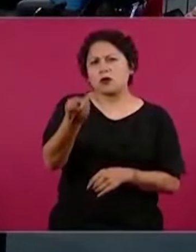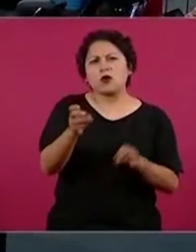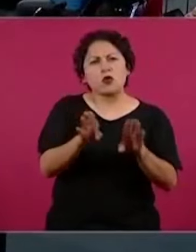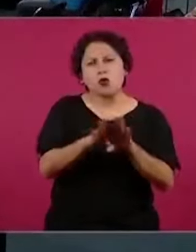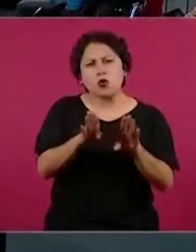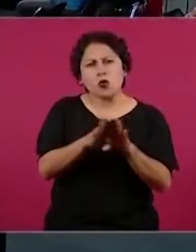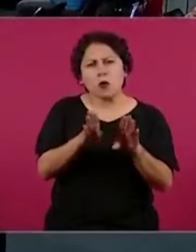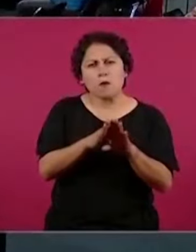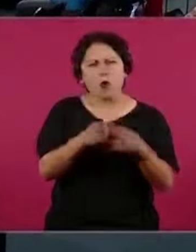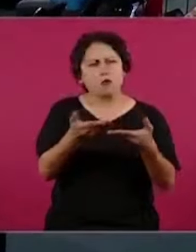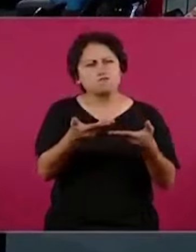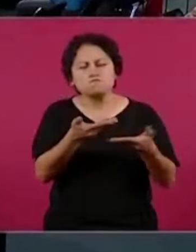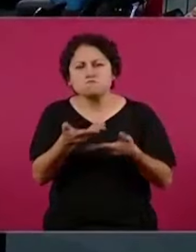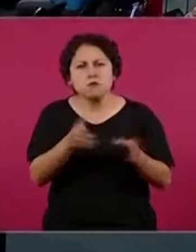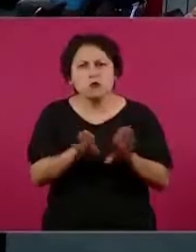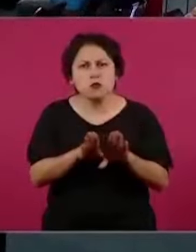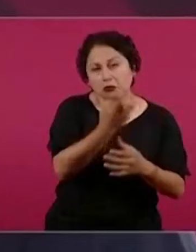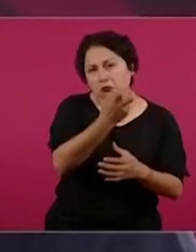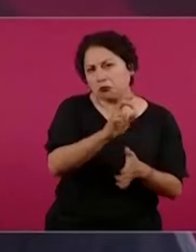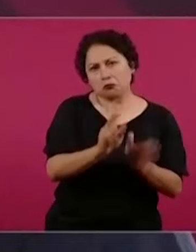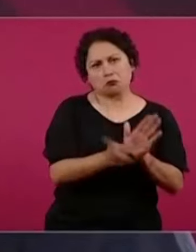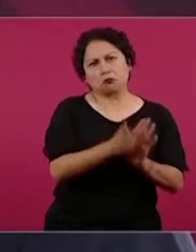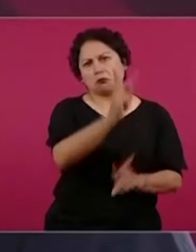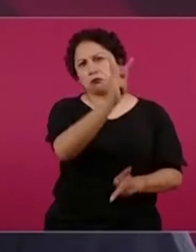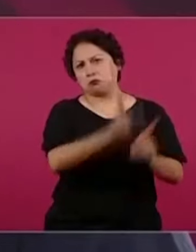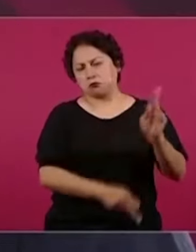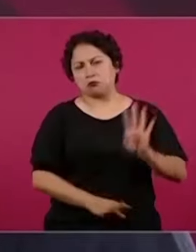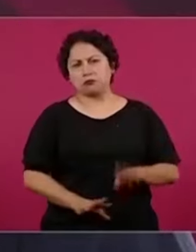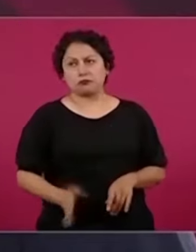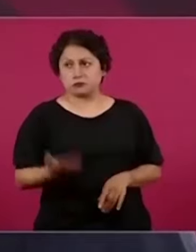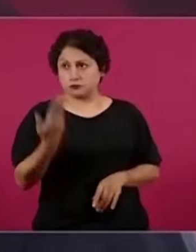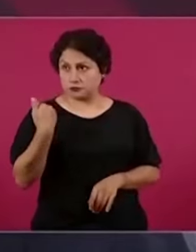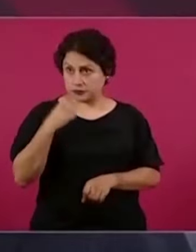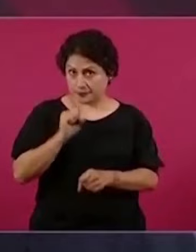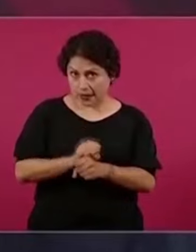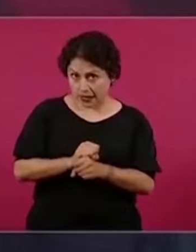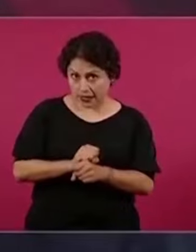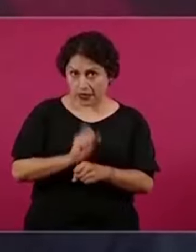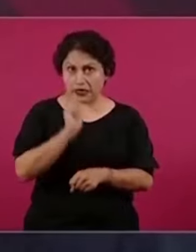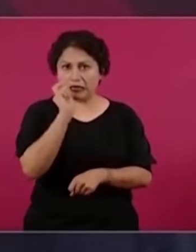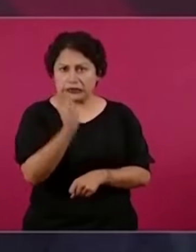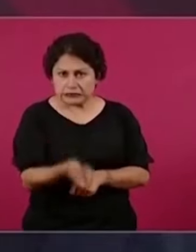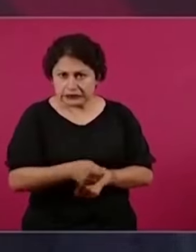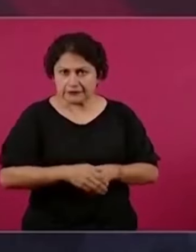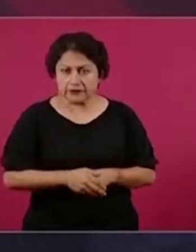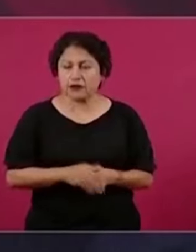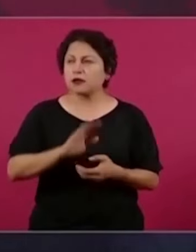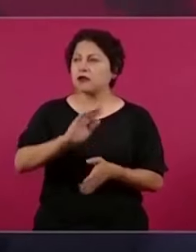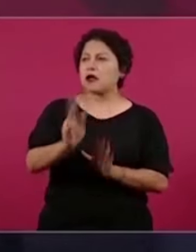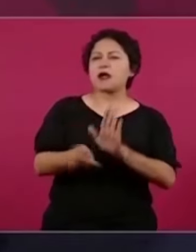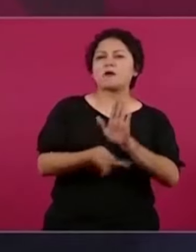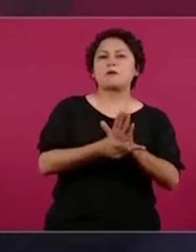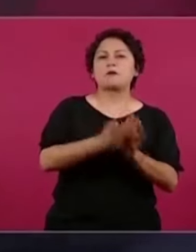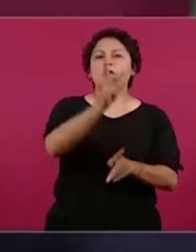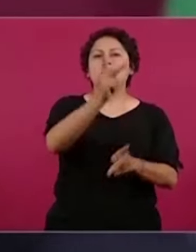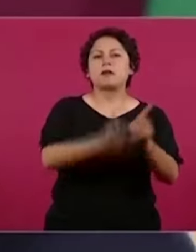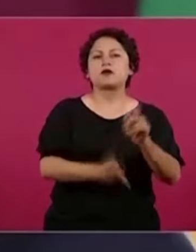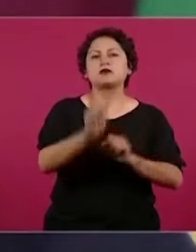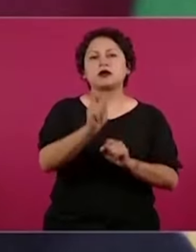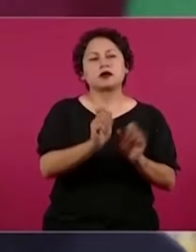pero este está en pausa pausar significa que ya no puede venir pausar significa que Vamos a darnos